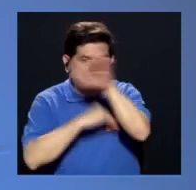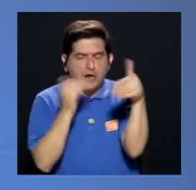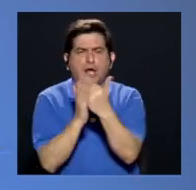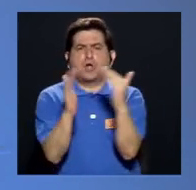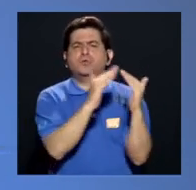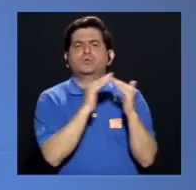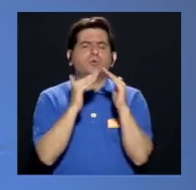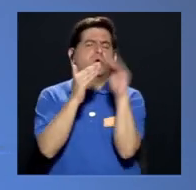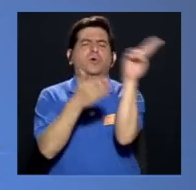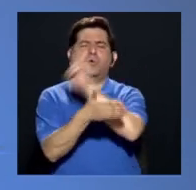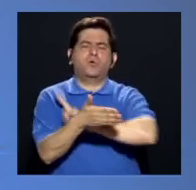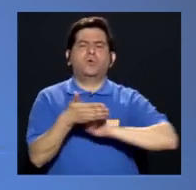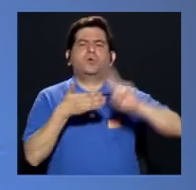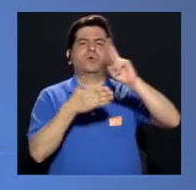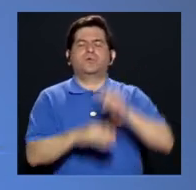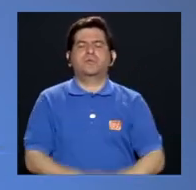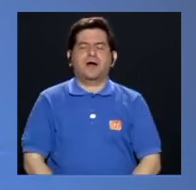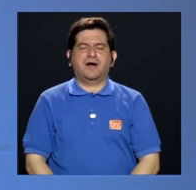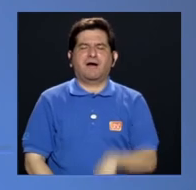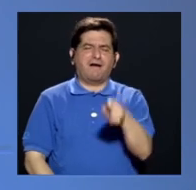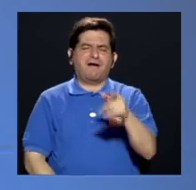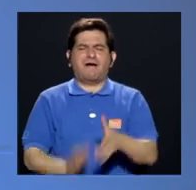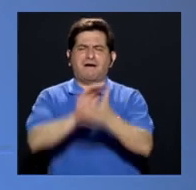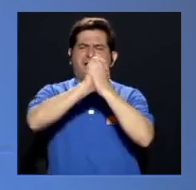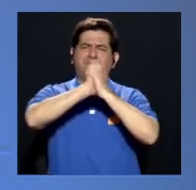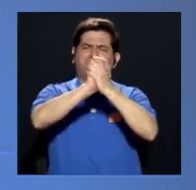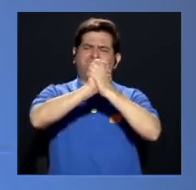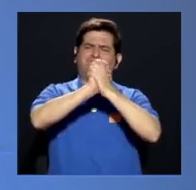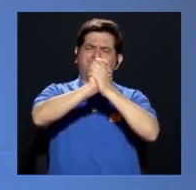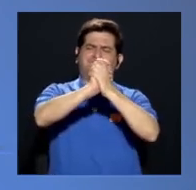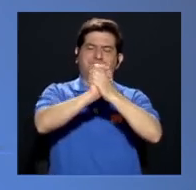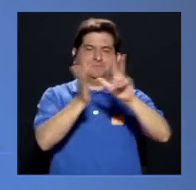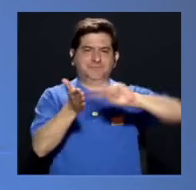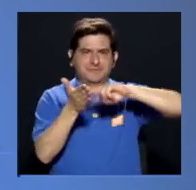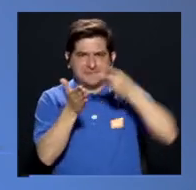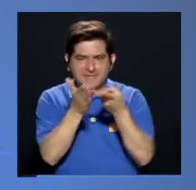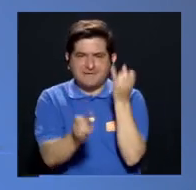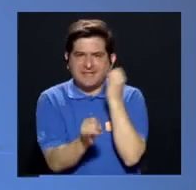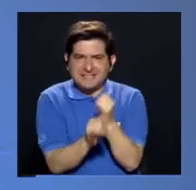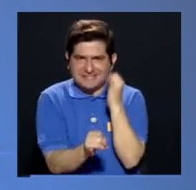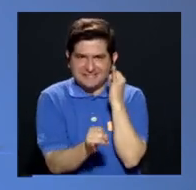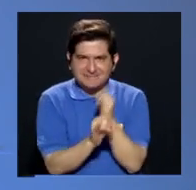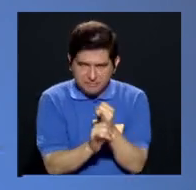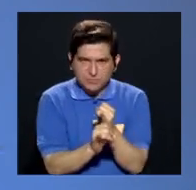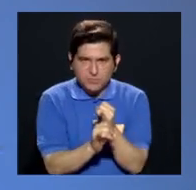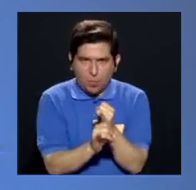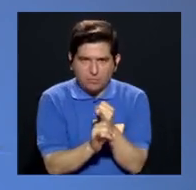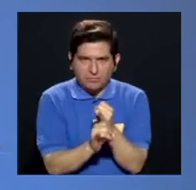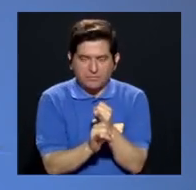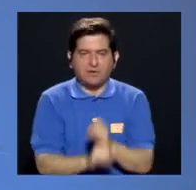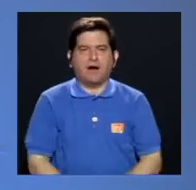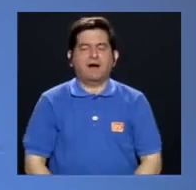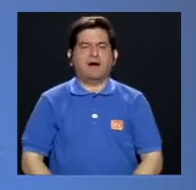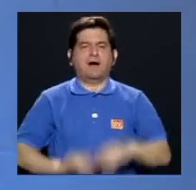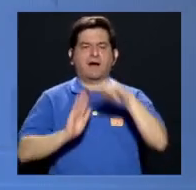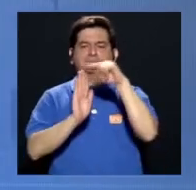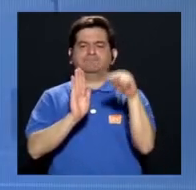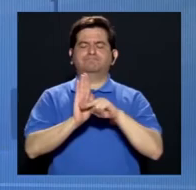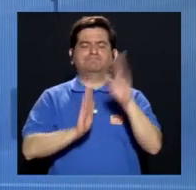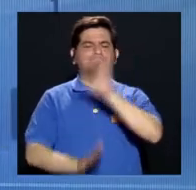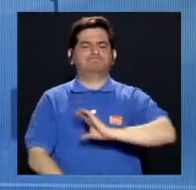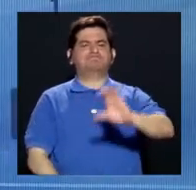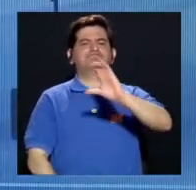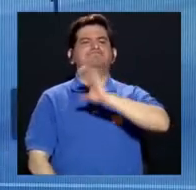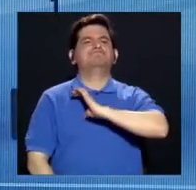la comunidad universitaria lo aplaude. Significa que nuestra institución alcanza estándares de